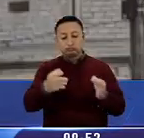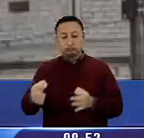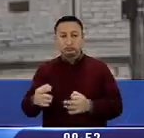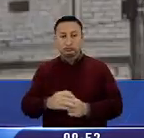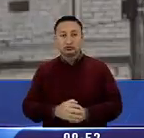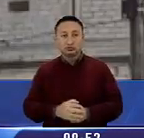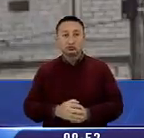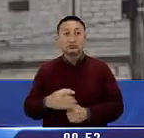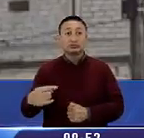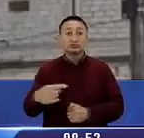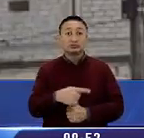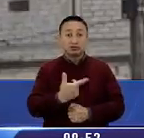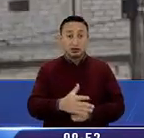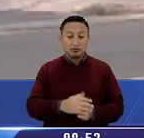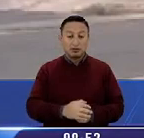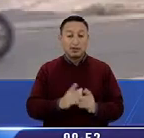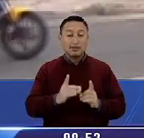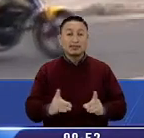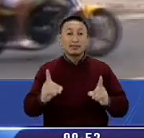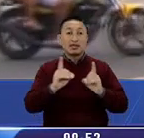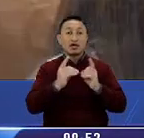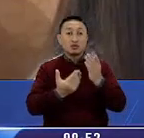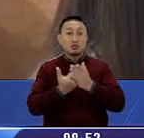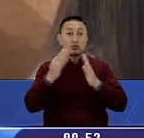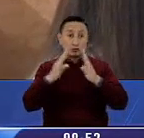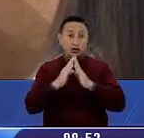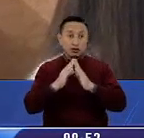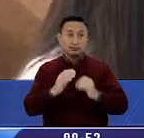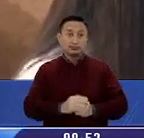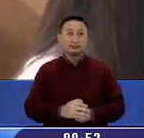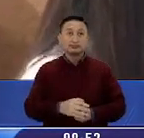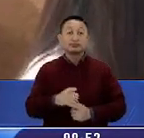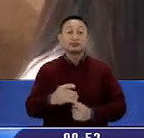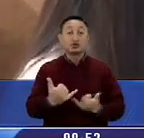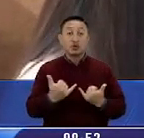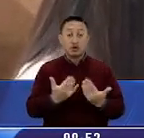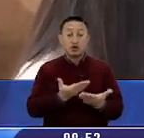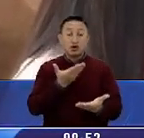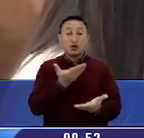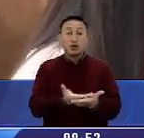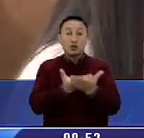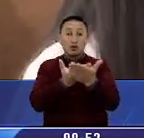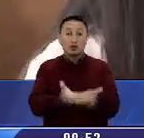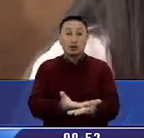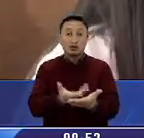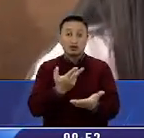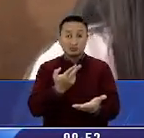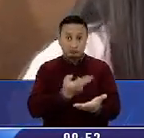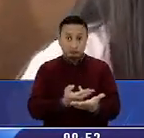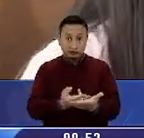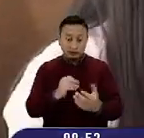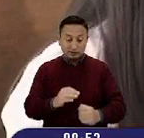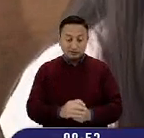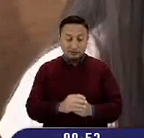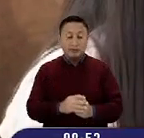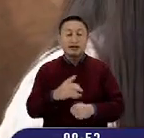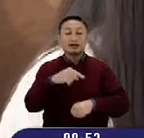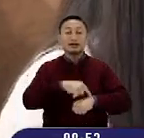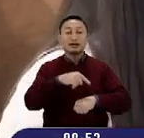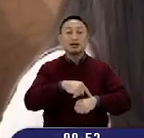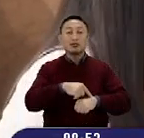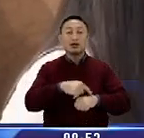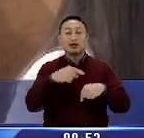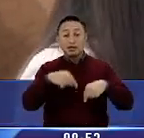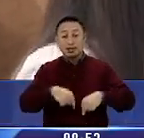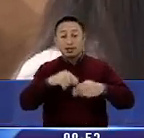con la actualización de edificaciones. La propuesta que hoy traemos a Consejo en esta sesión es ampliar el plazo de